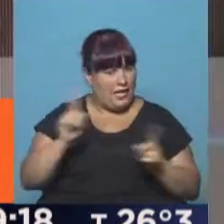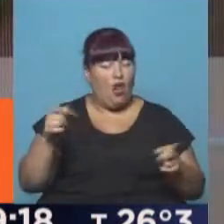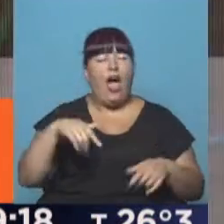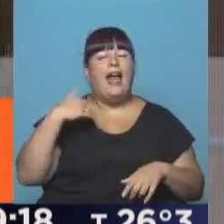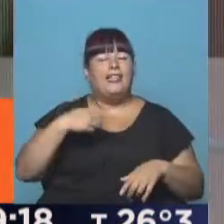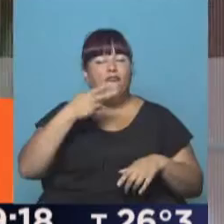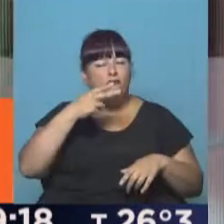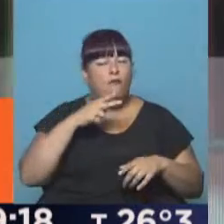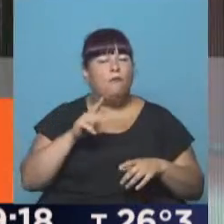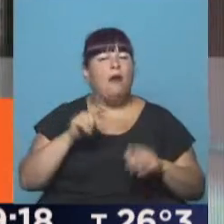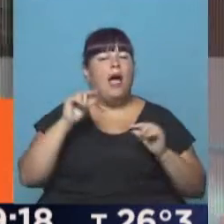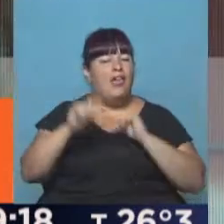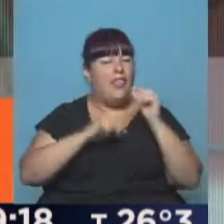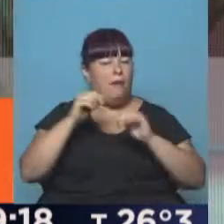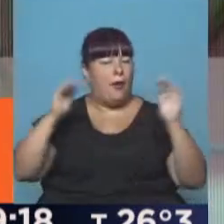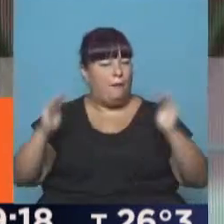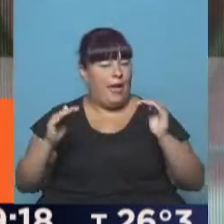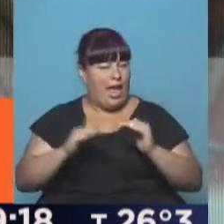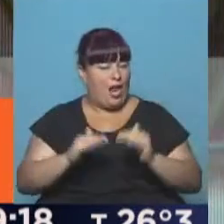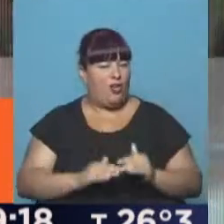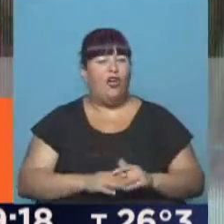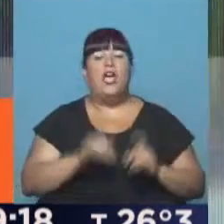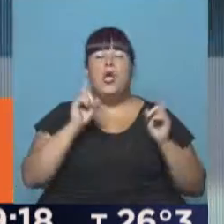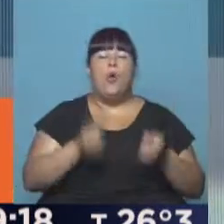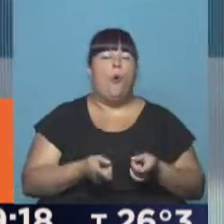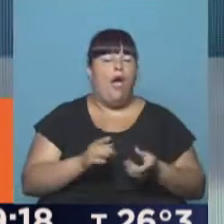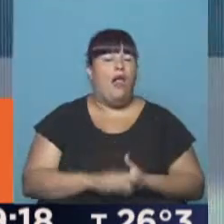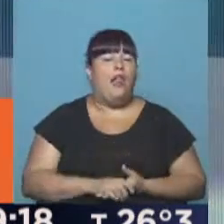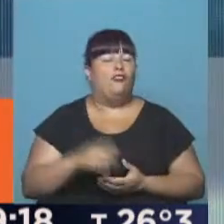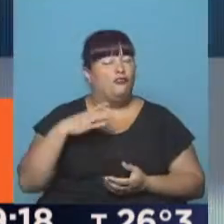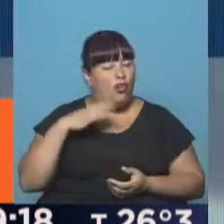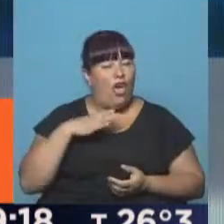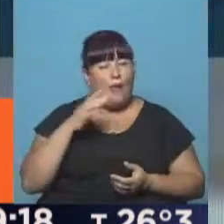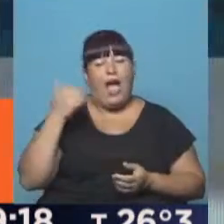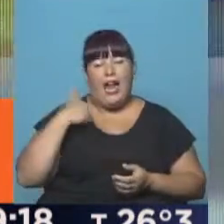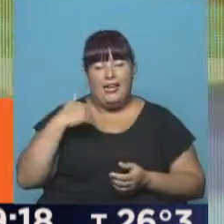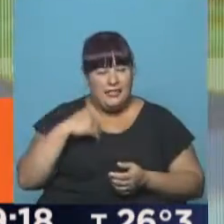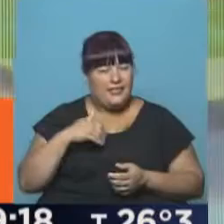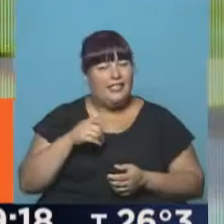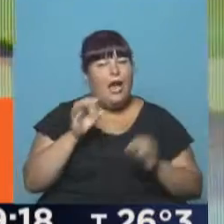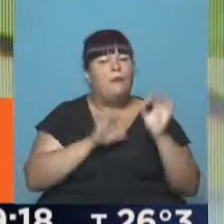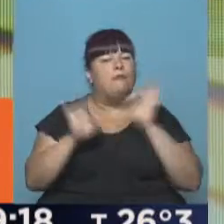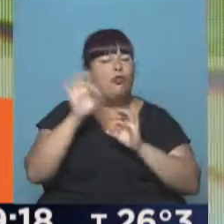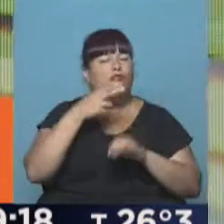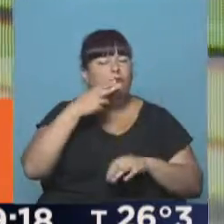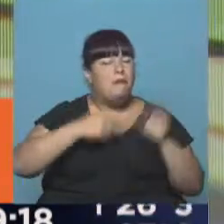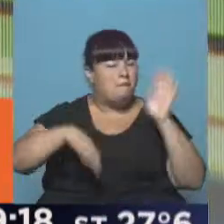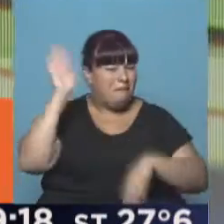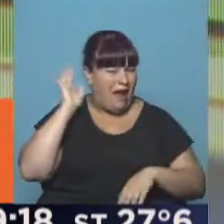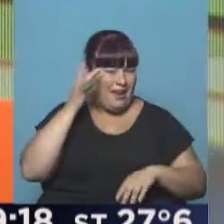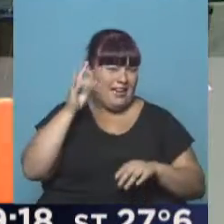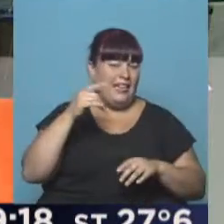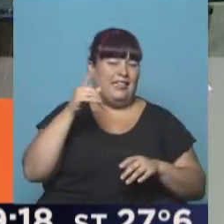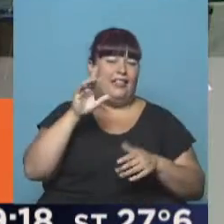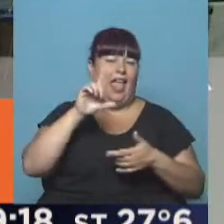Argentina el consumo está levemente descendiendo, a pesar de lo cual todavía Argentina tiene uno de los porcentajes de fumadores más altos de